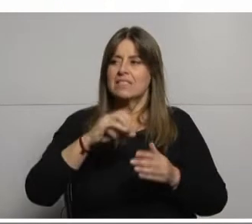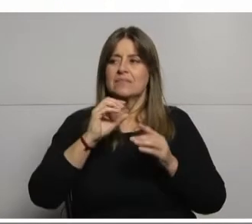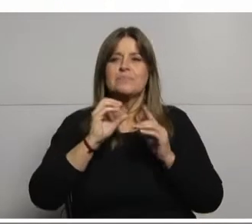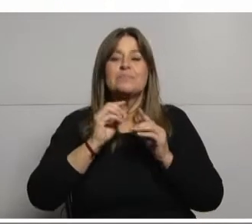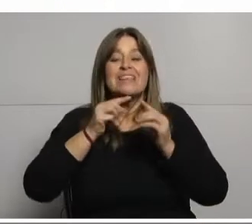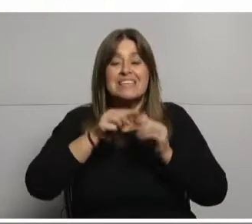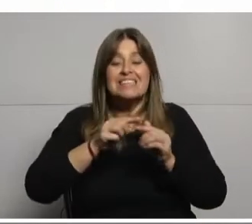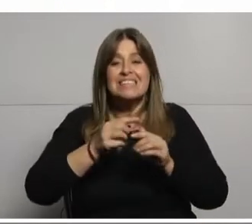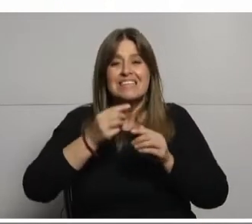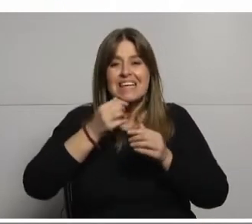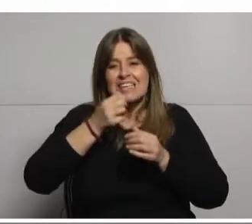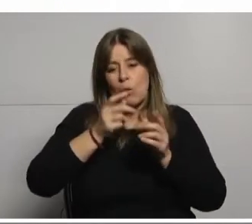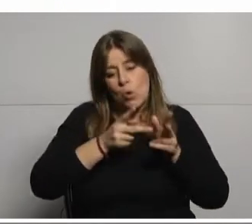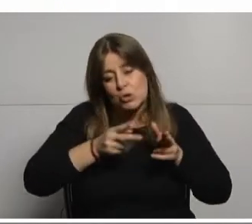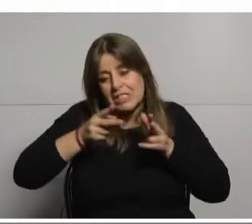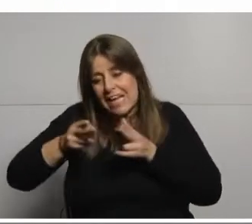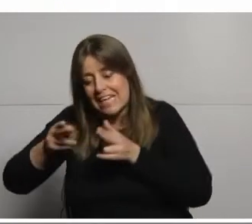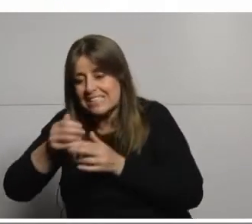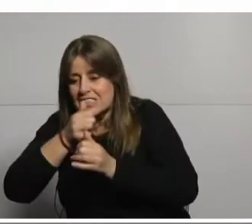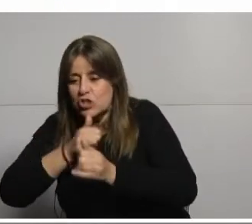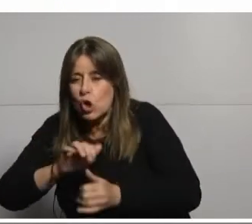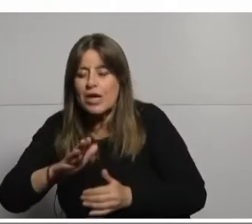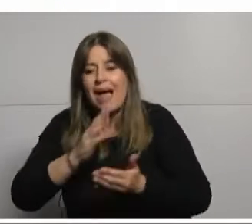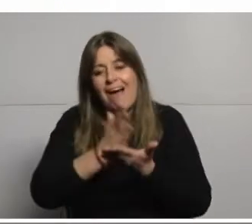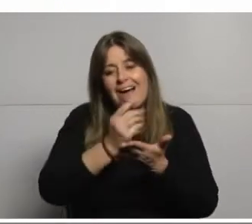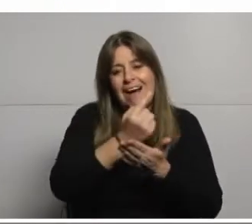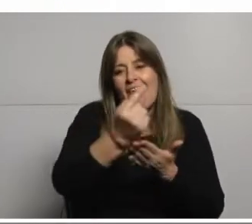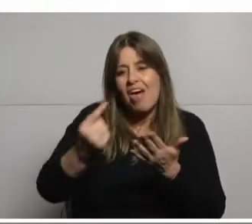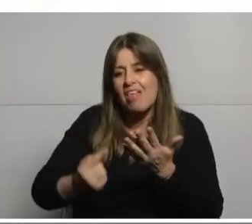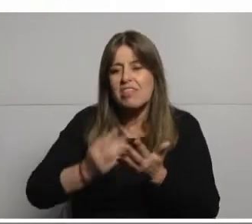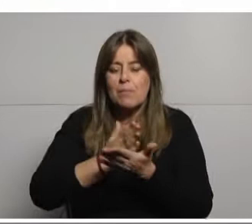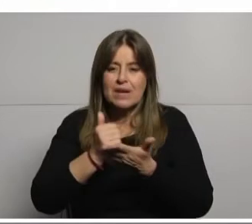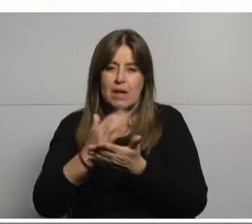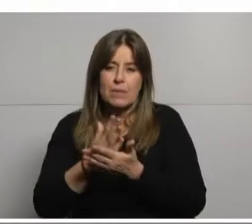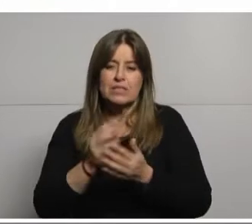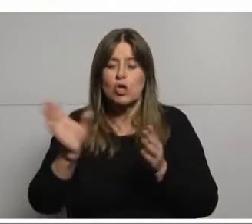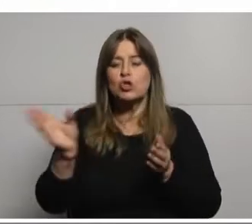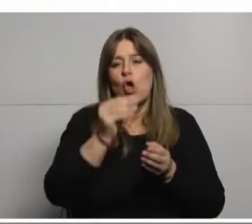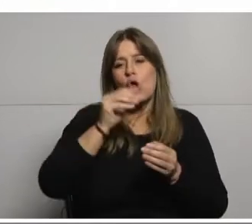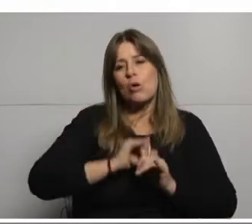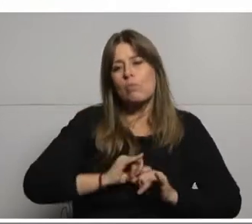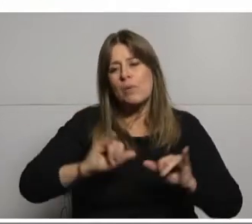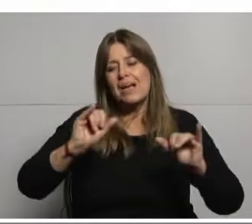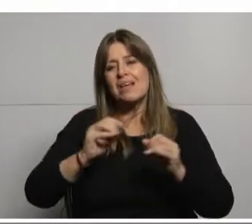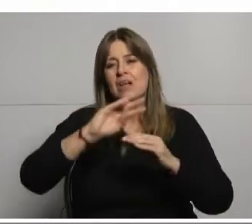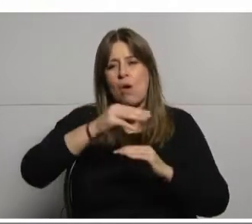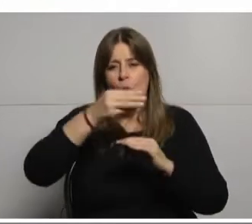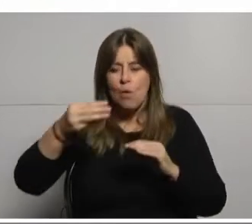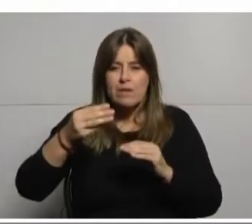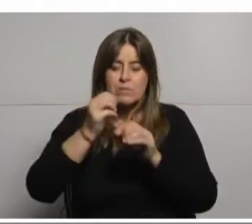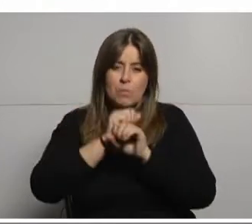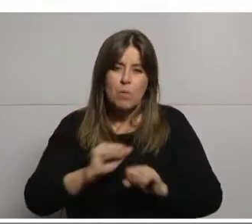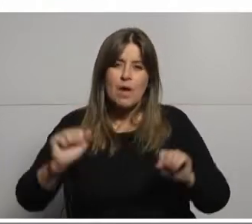series históricas discriminadas por departamento con esas categorías que mencionábamos. Todo lo que publicamos está disponible